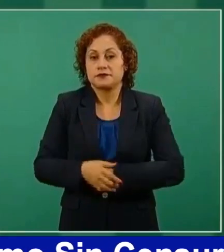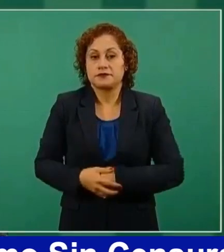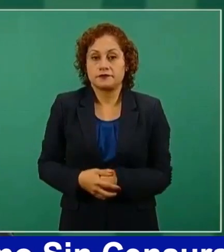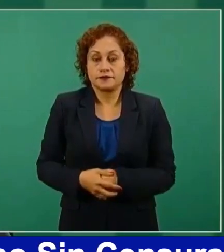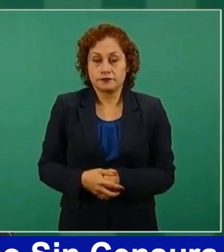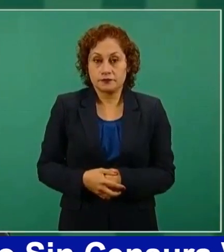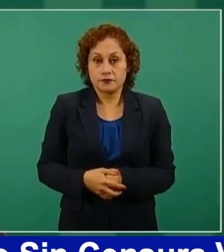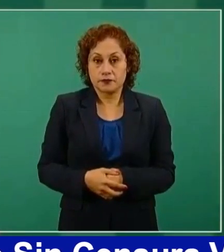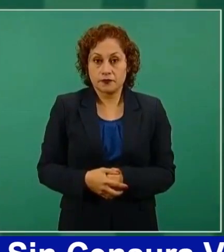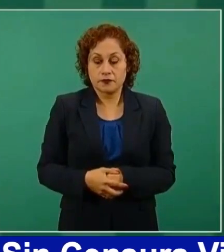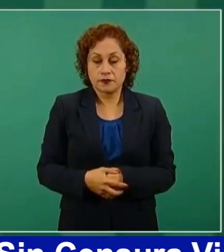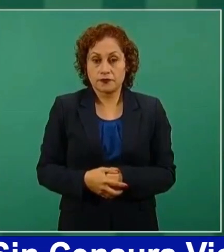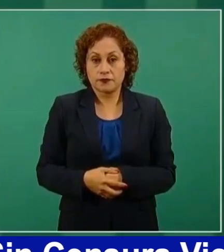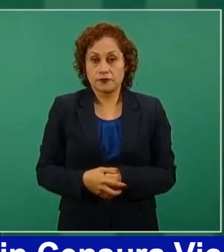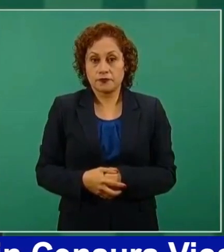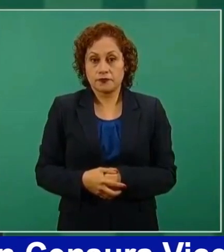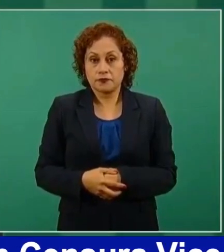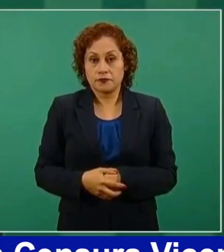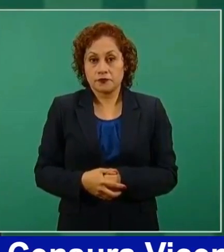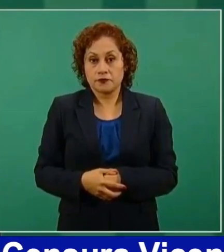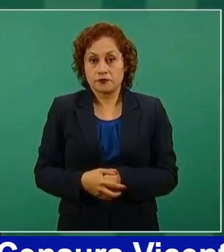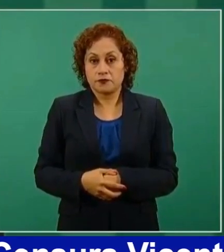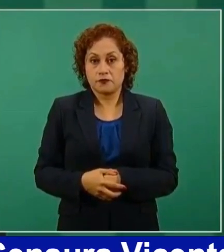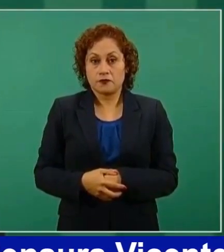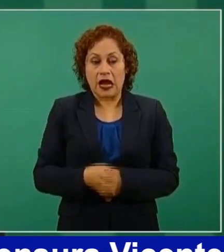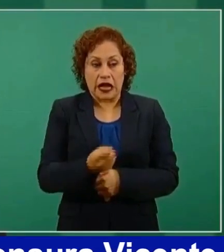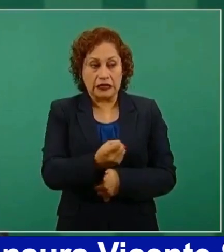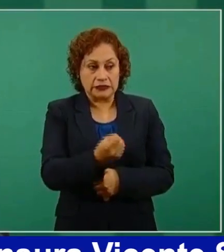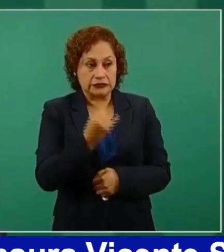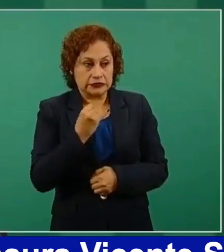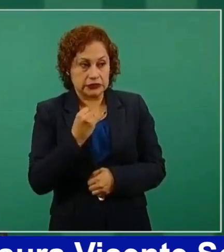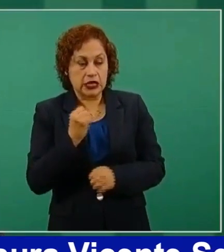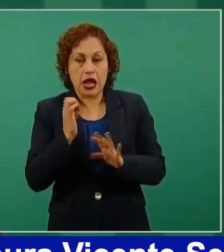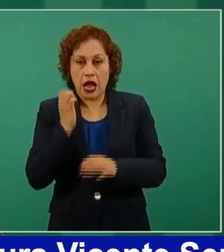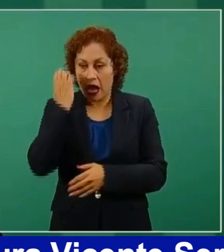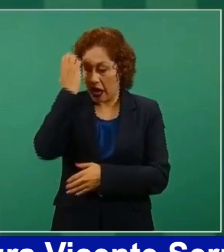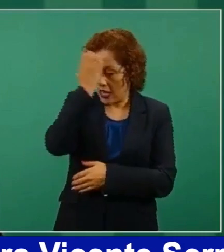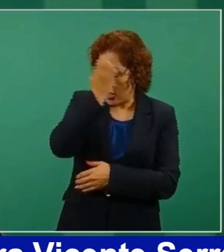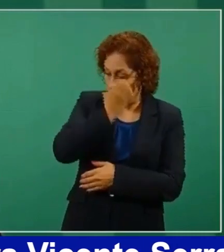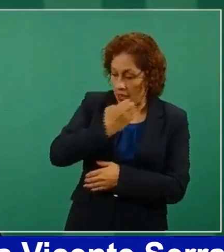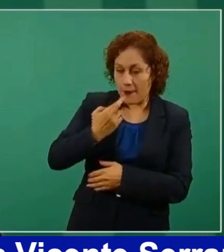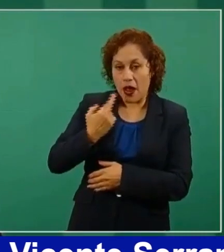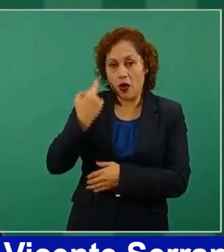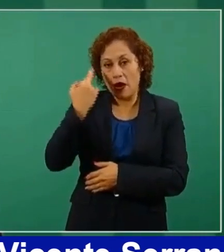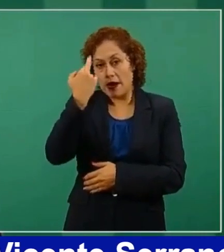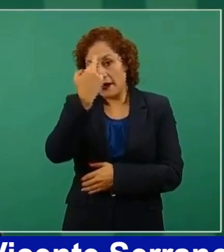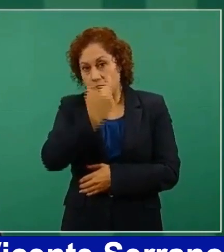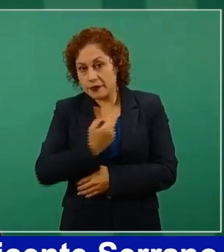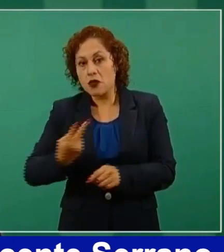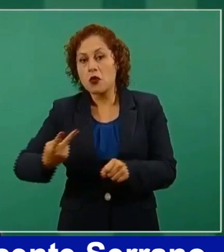hace un análisis, una revisión de lo sucedido